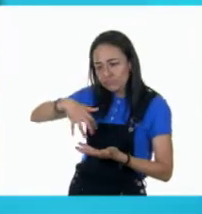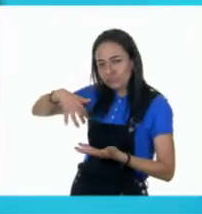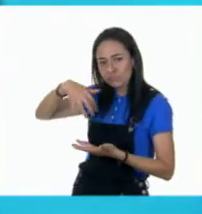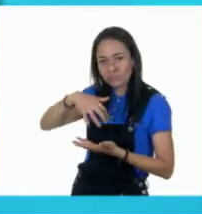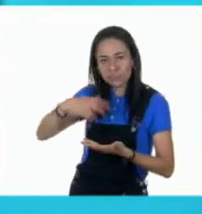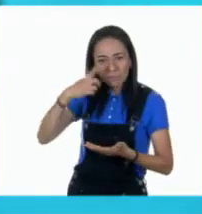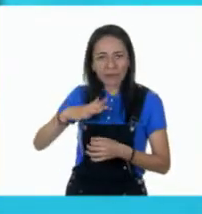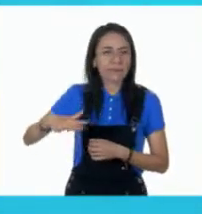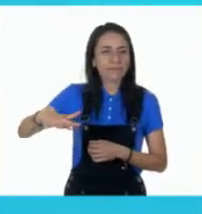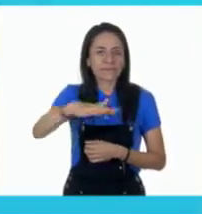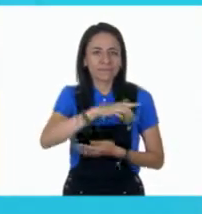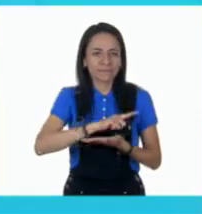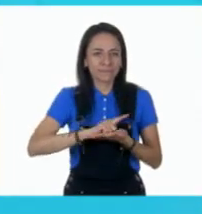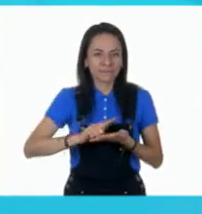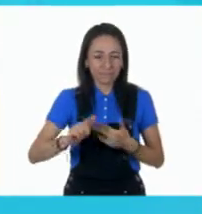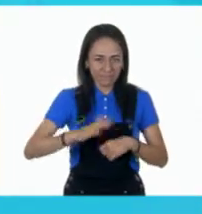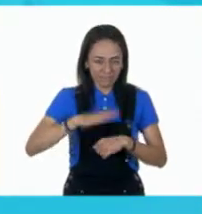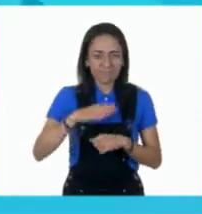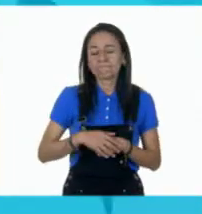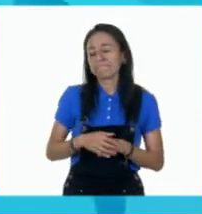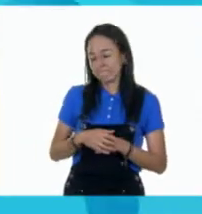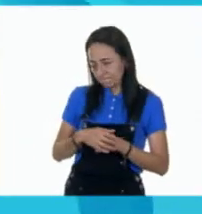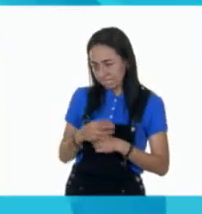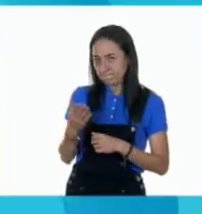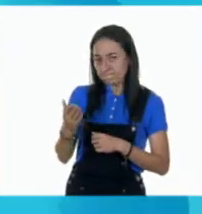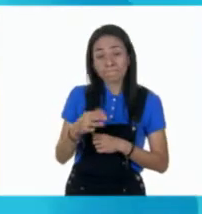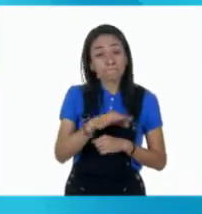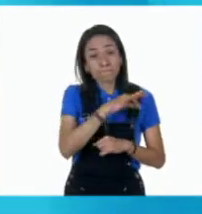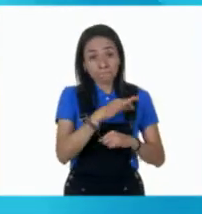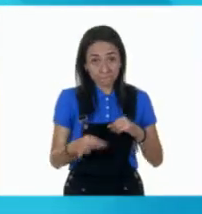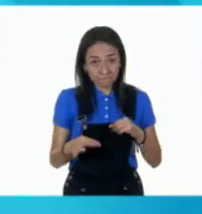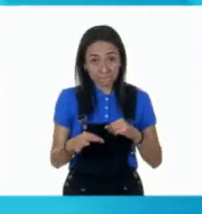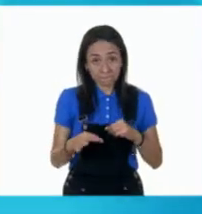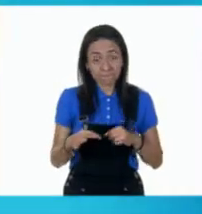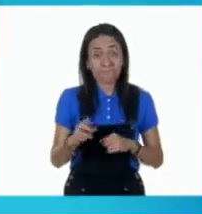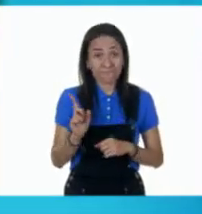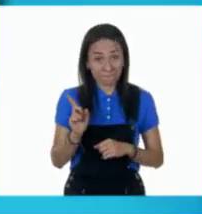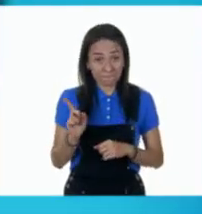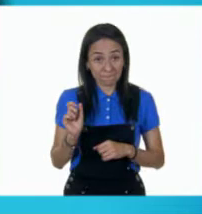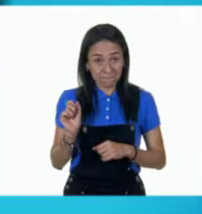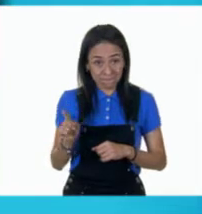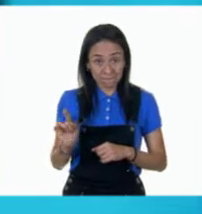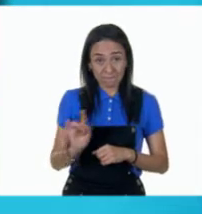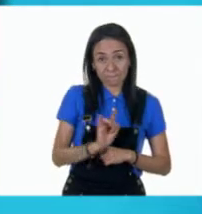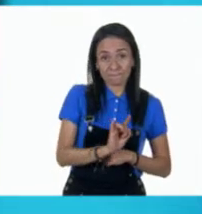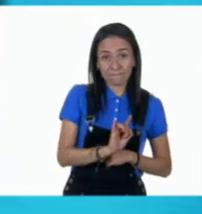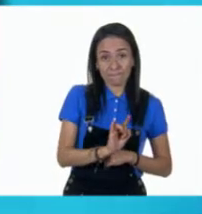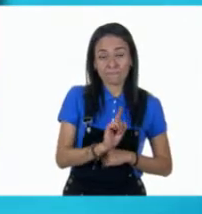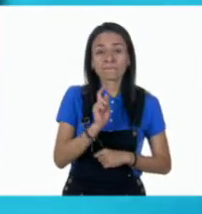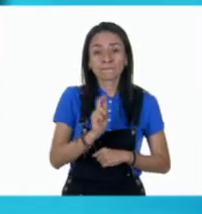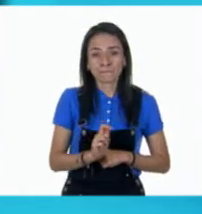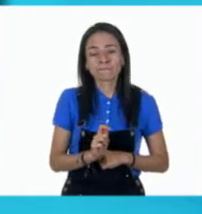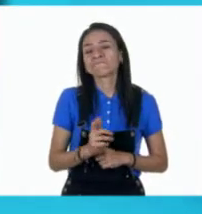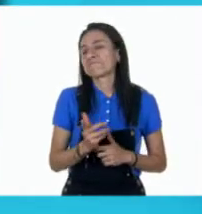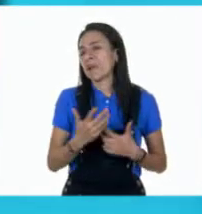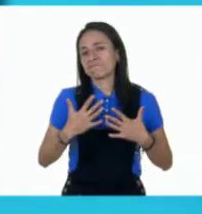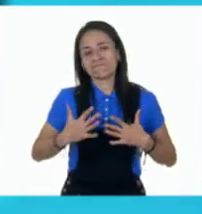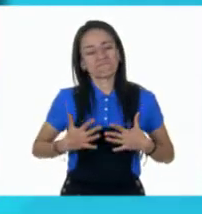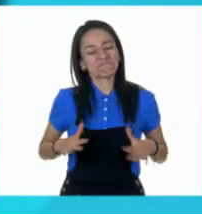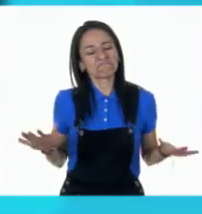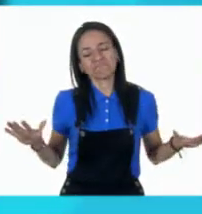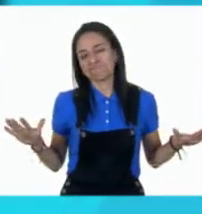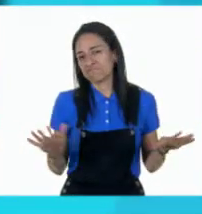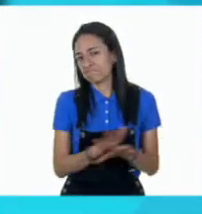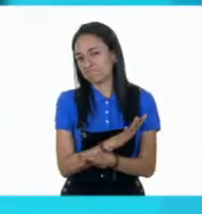limpio, ¿verdad? Por supuesto. Y finalmente, en la última imagen del lado derecho, abajo, Allí sí la ropa ya cambió